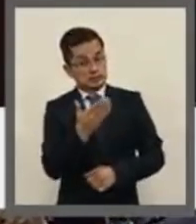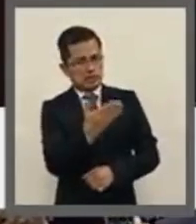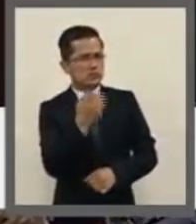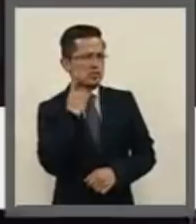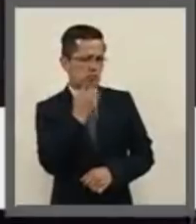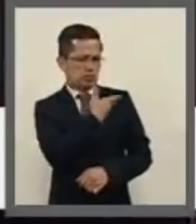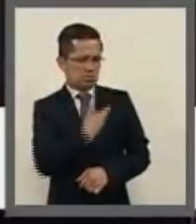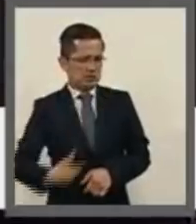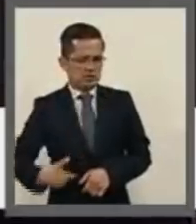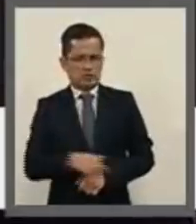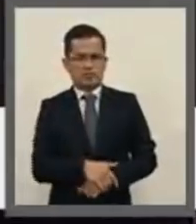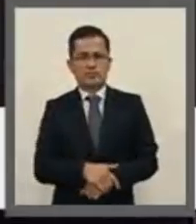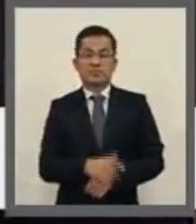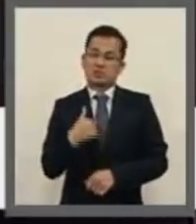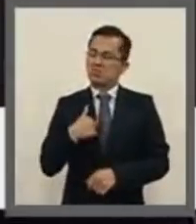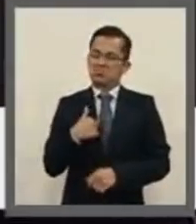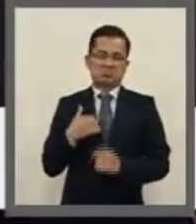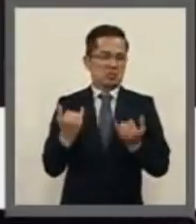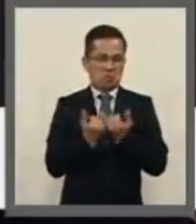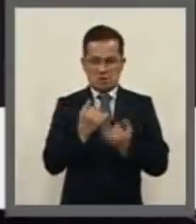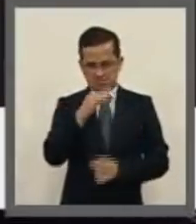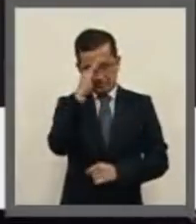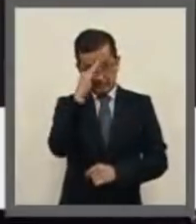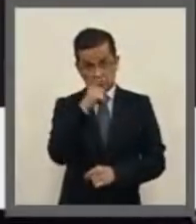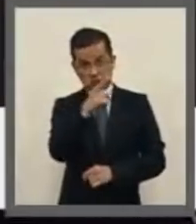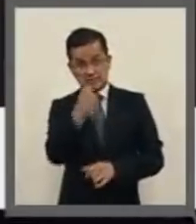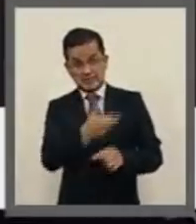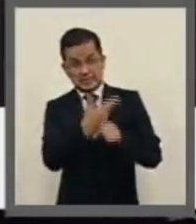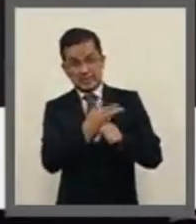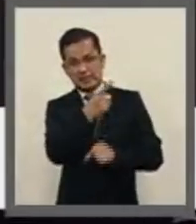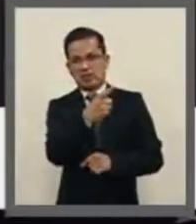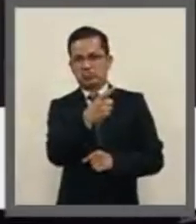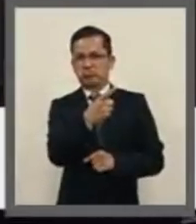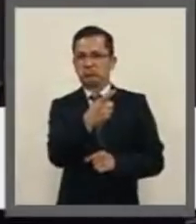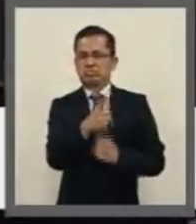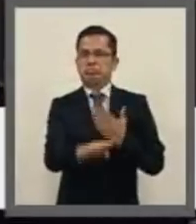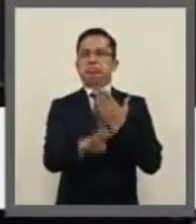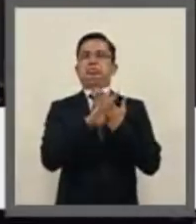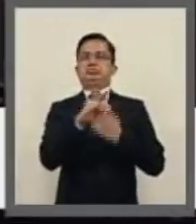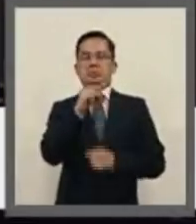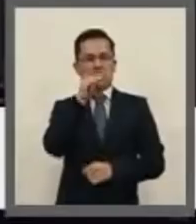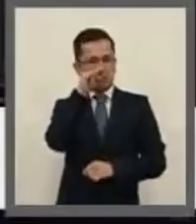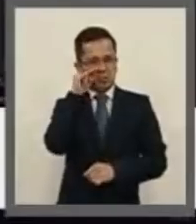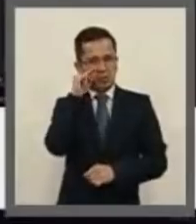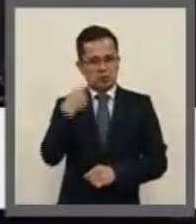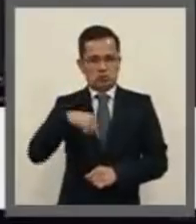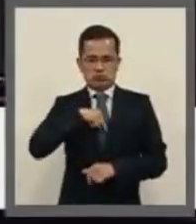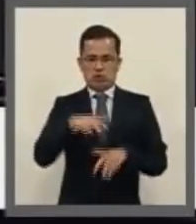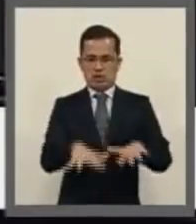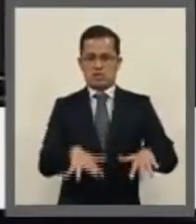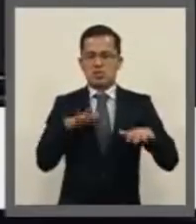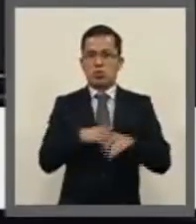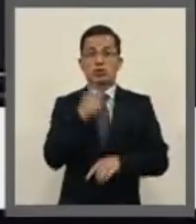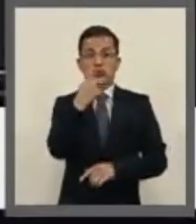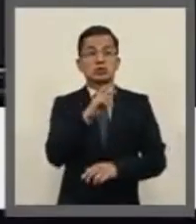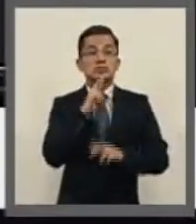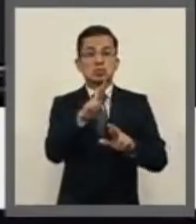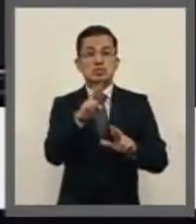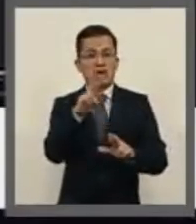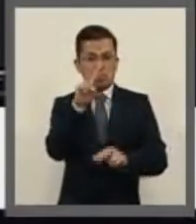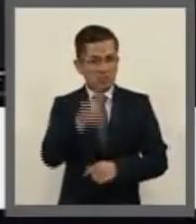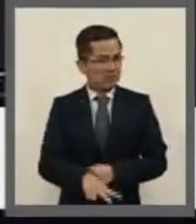sostengo que el secretario Pérez Magaña está ofendiendo a esta soberanía, faltando a la verdad en sus respuestas. Él habla